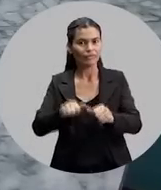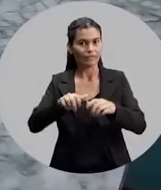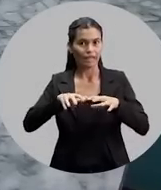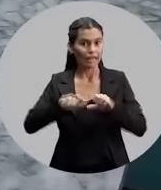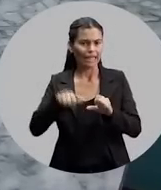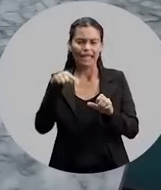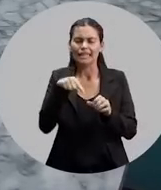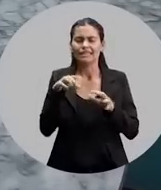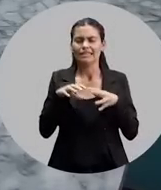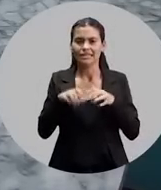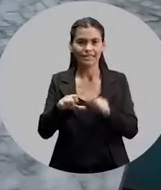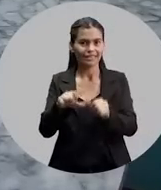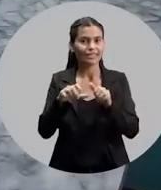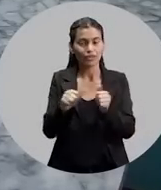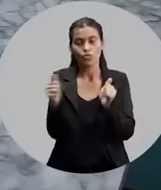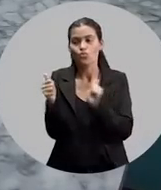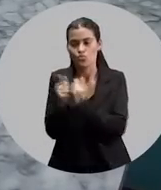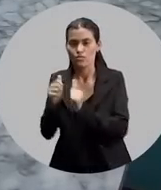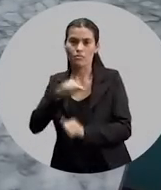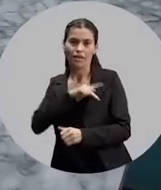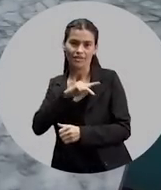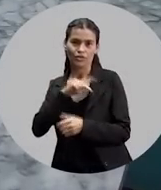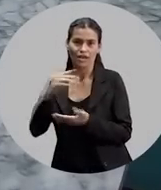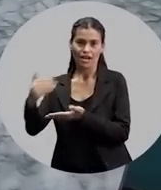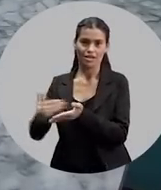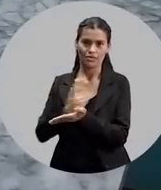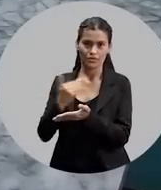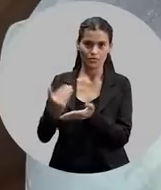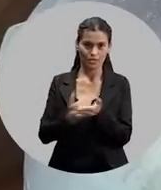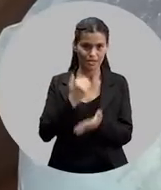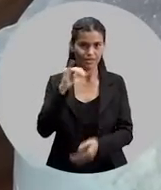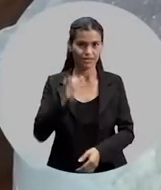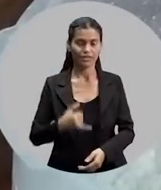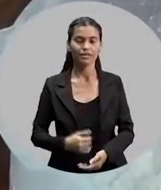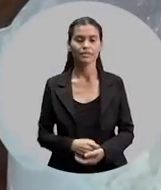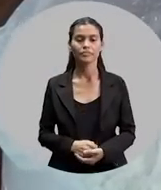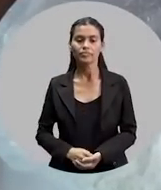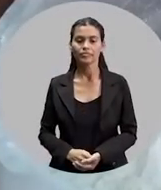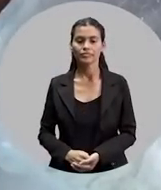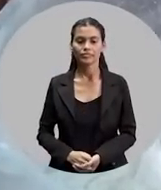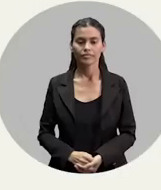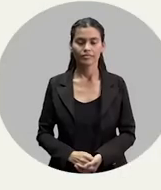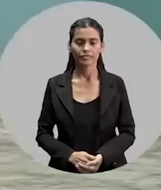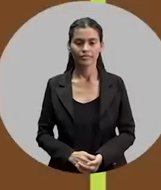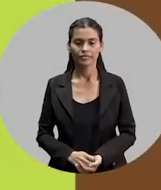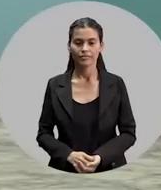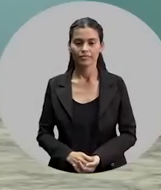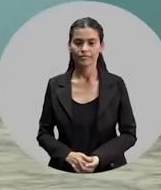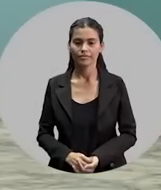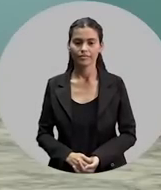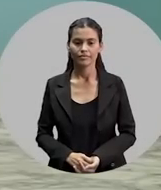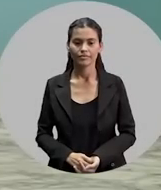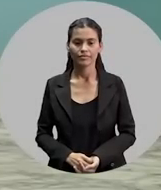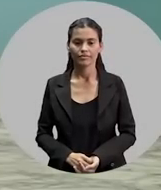vamos a necesitar la ayuda de otra persona.